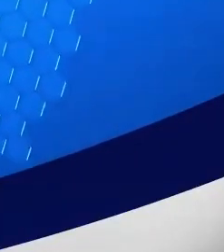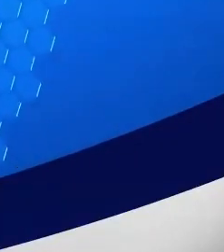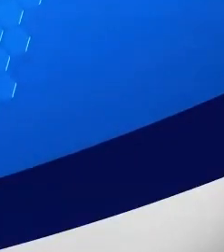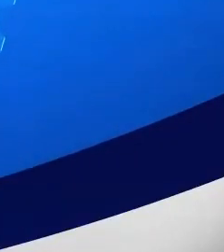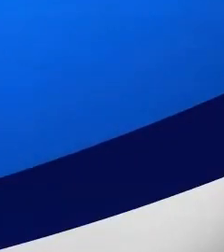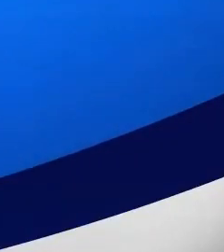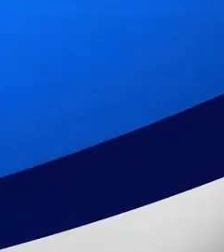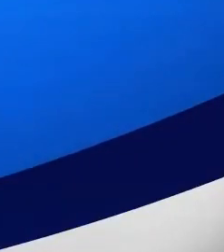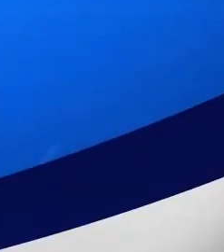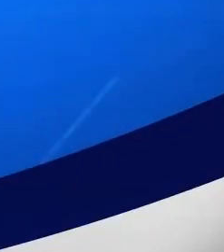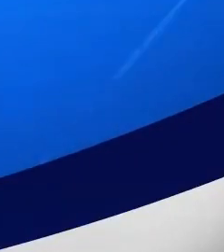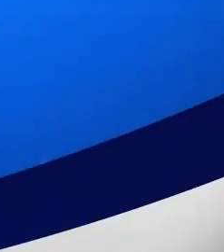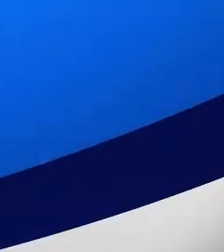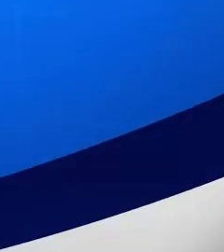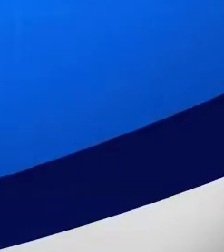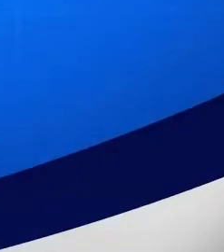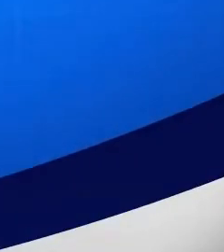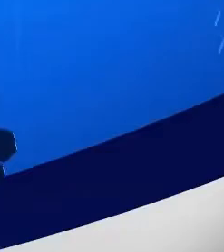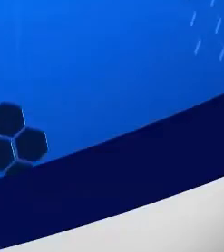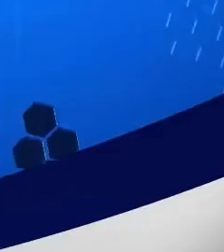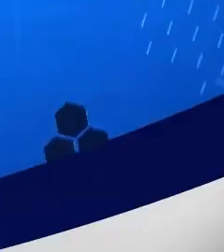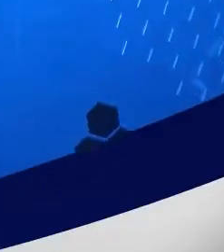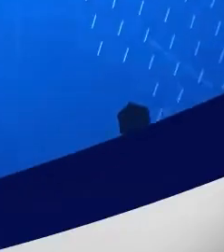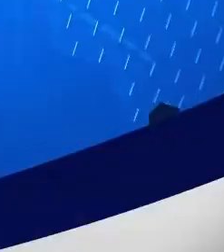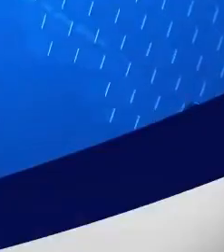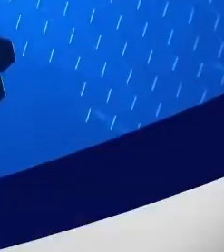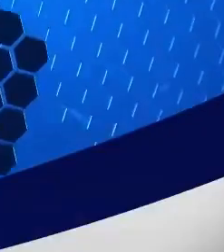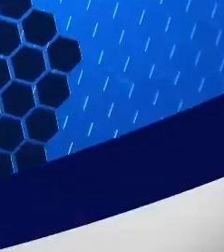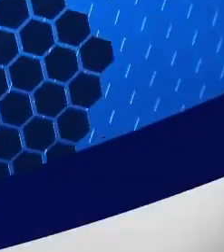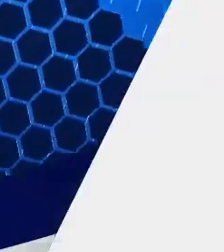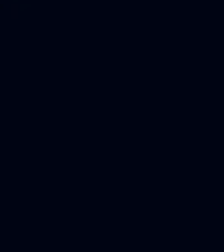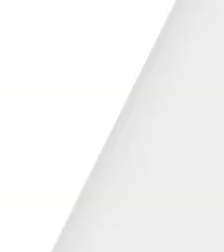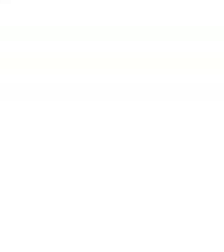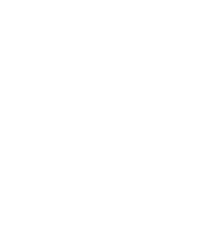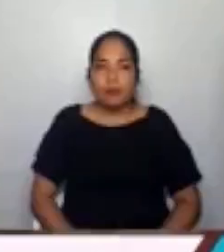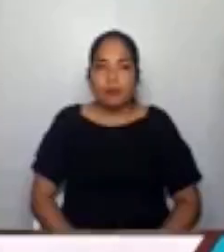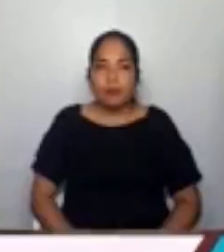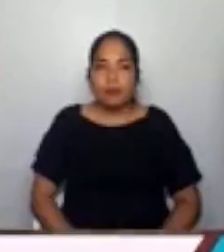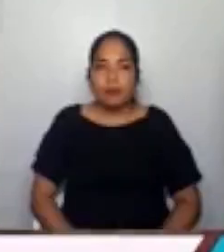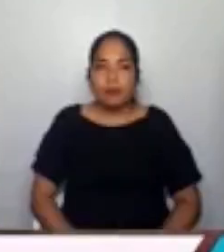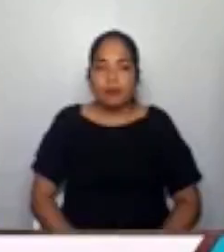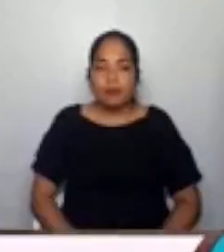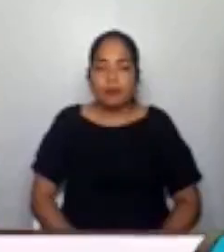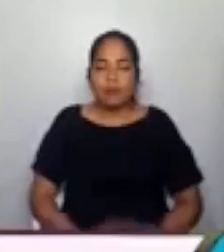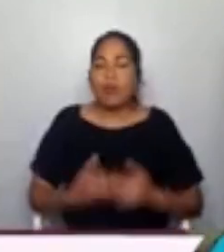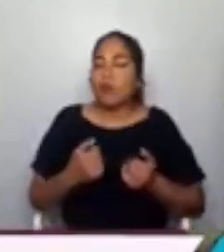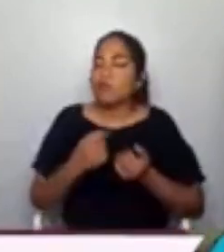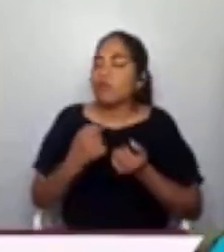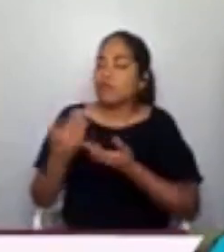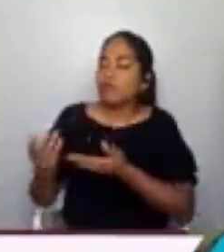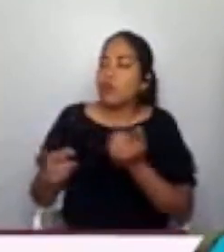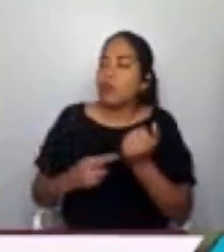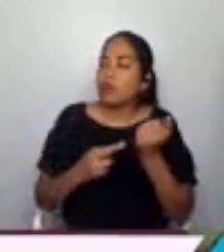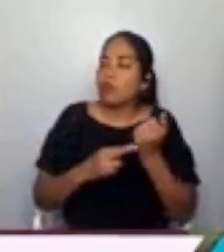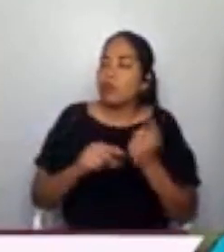corrupción con adendas fraudulentas. El regidor Luis